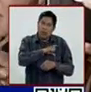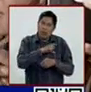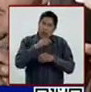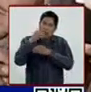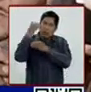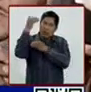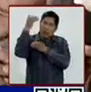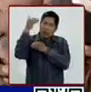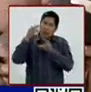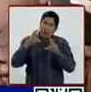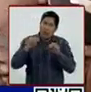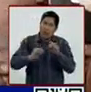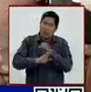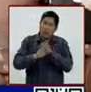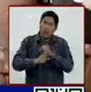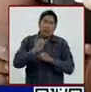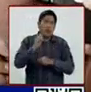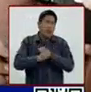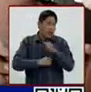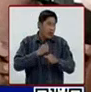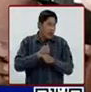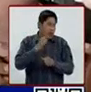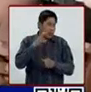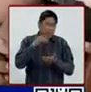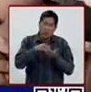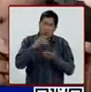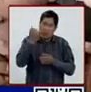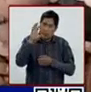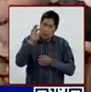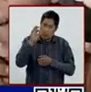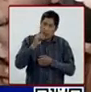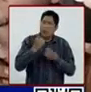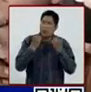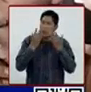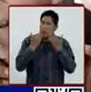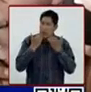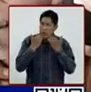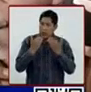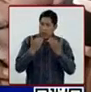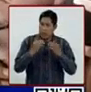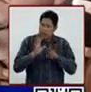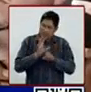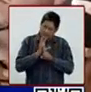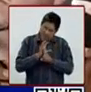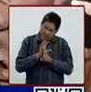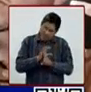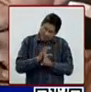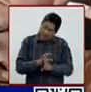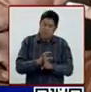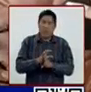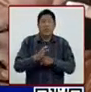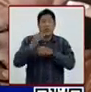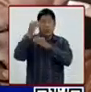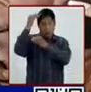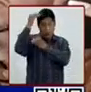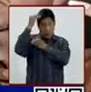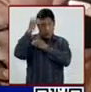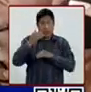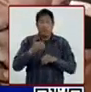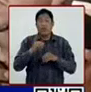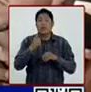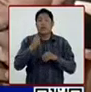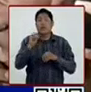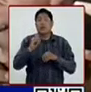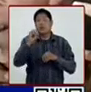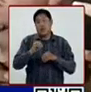de cuando el año 2019 gracias a la presión Ciudadana de Santa Cruz se le